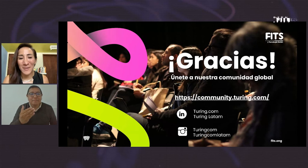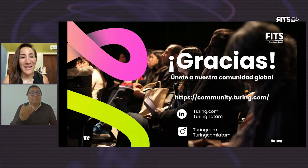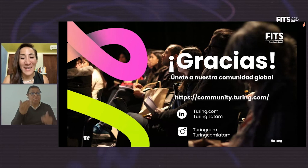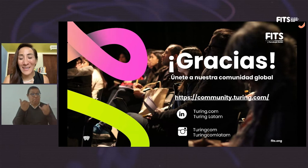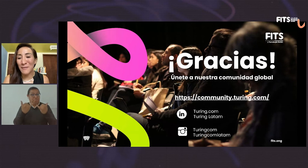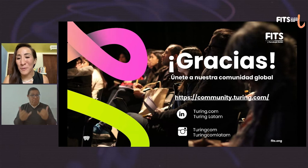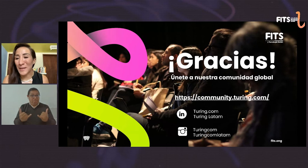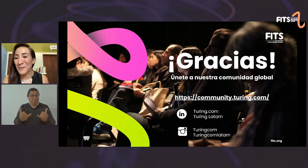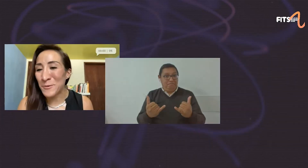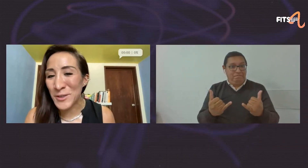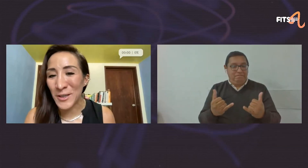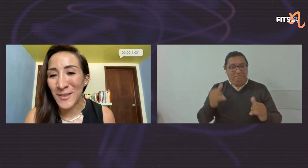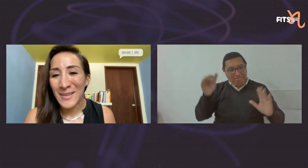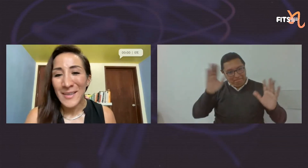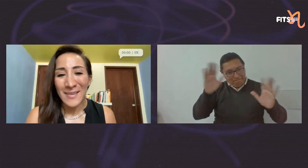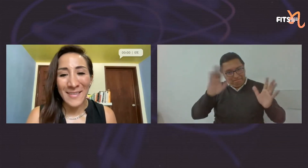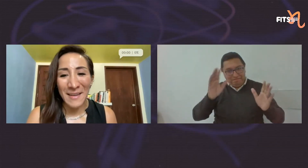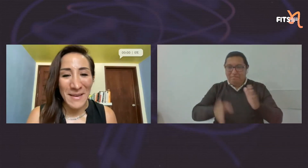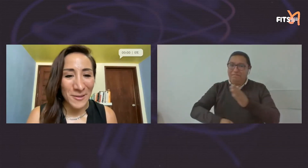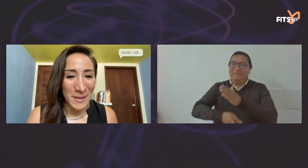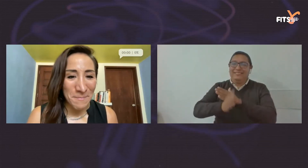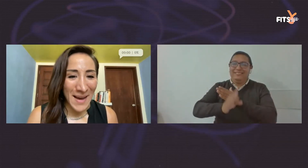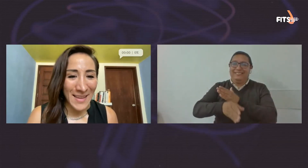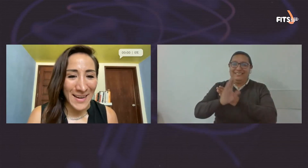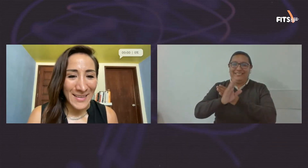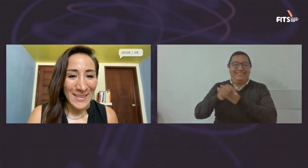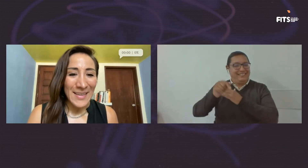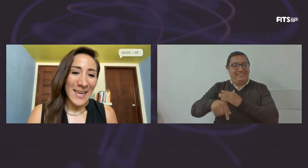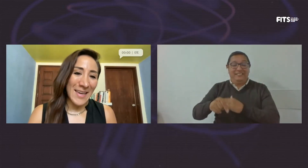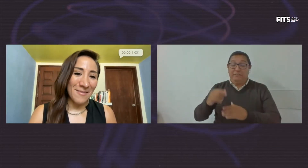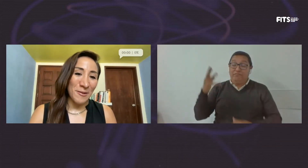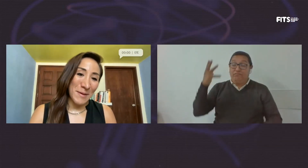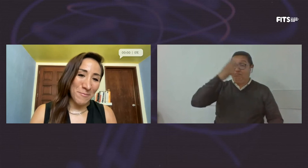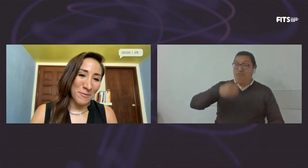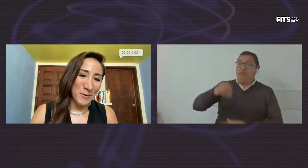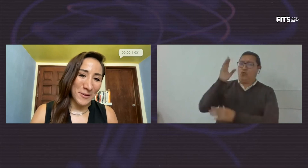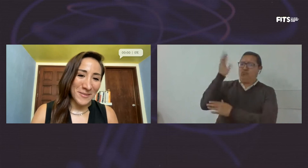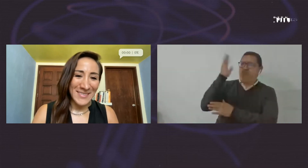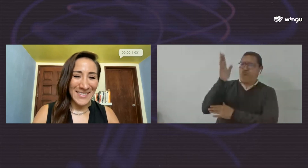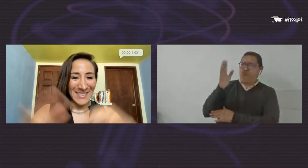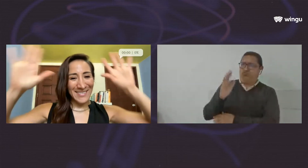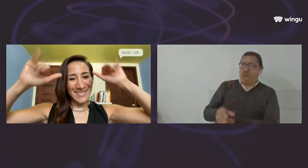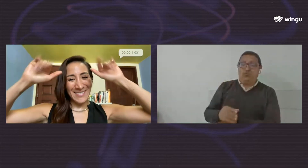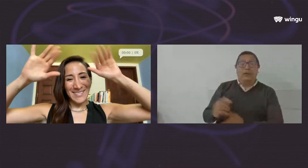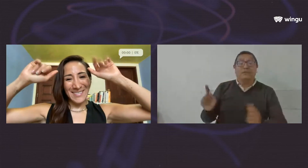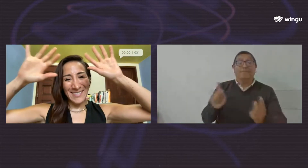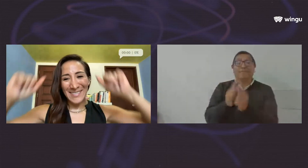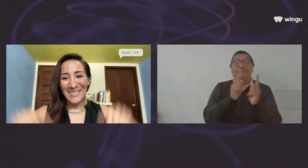estamos. Que sigan disfrutando mucho de este evento tan padre y nos veremos pronto.